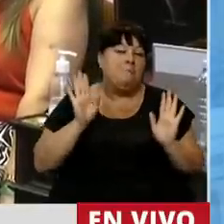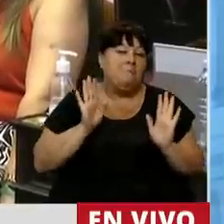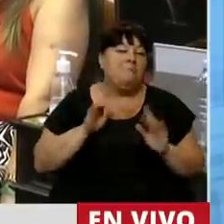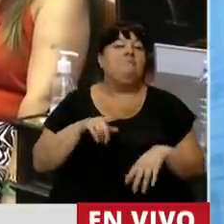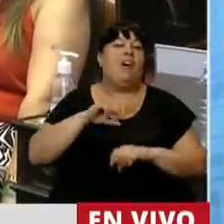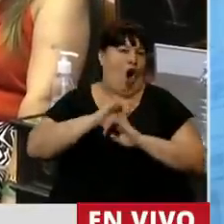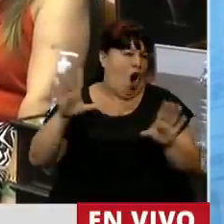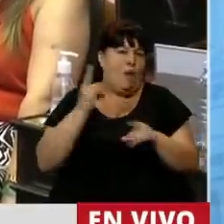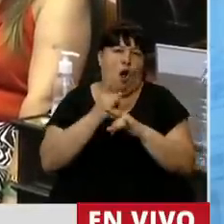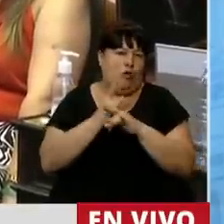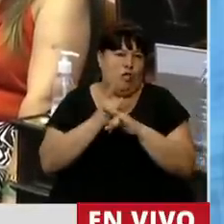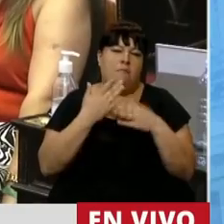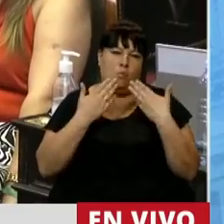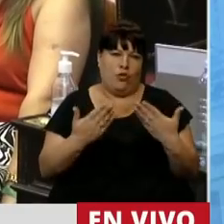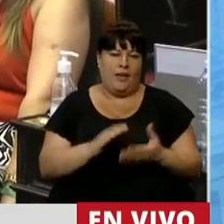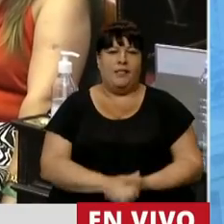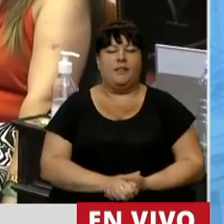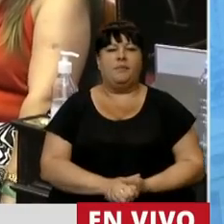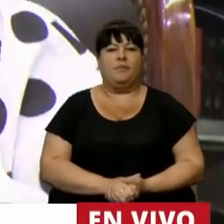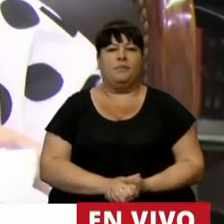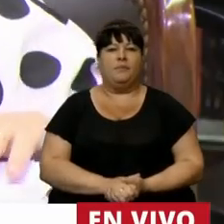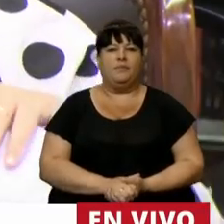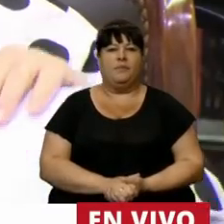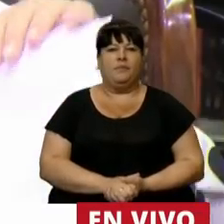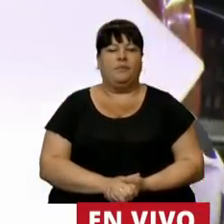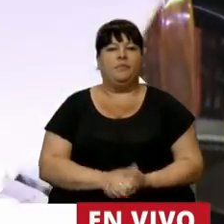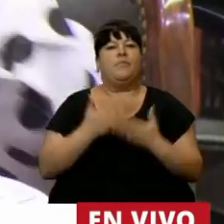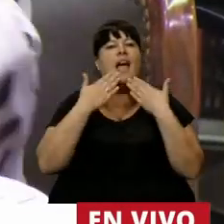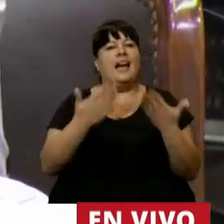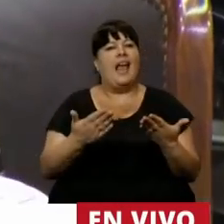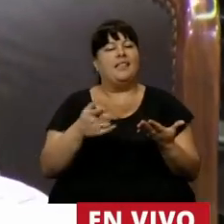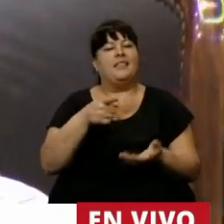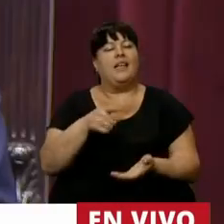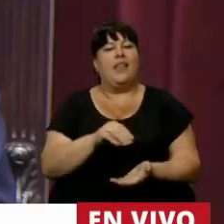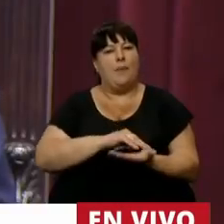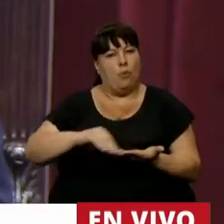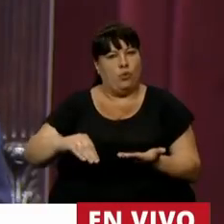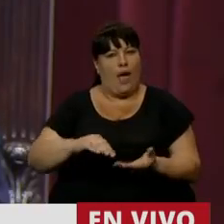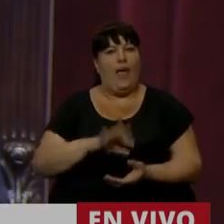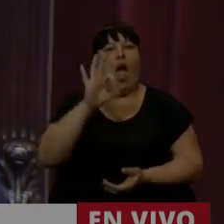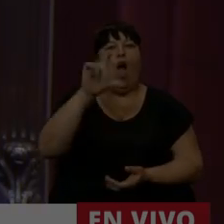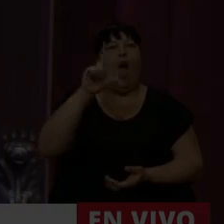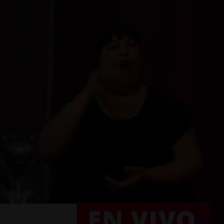con la tragedia de siempre. Muchas gracias. Gracias, diputado Oliveto.